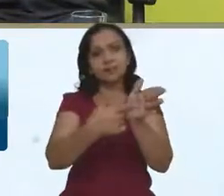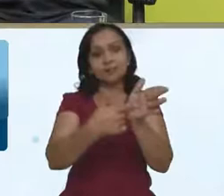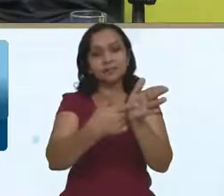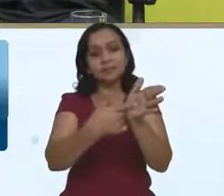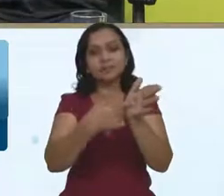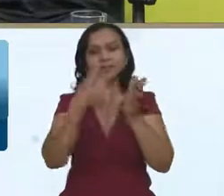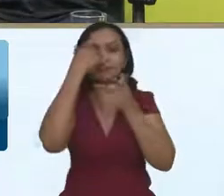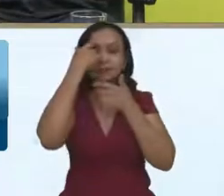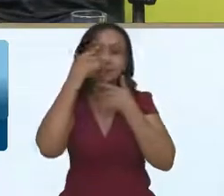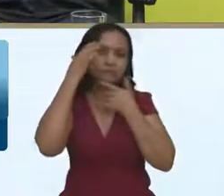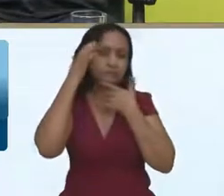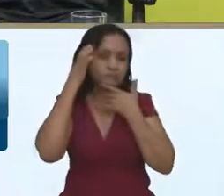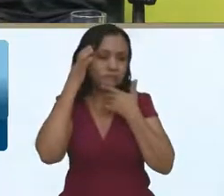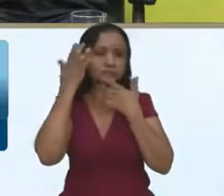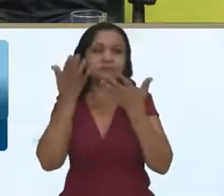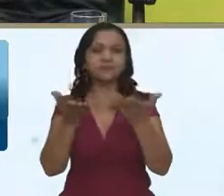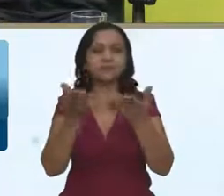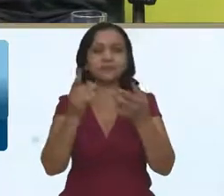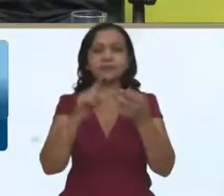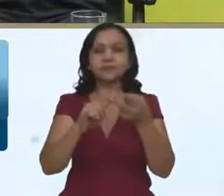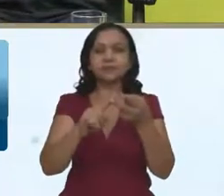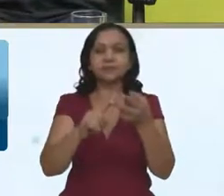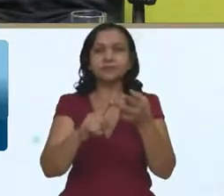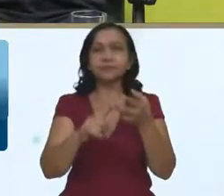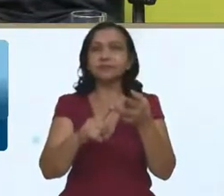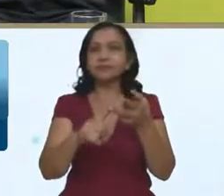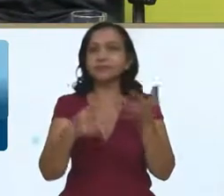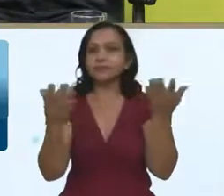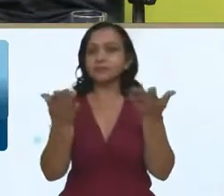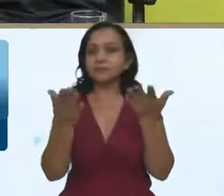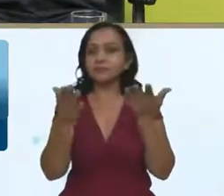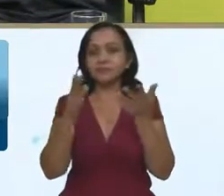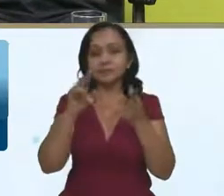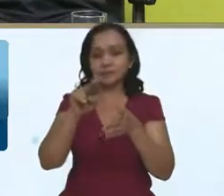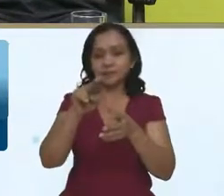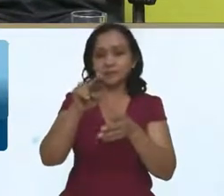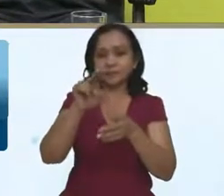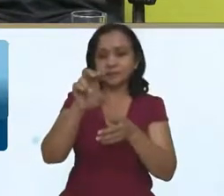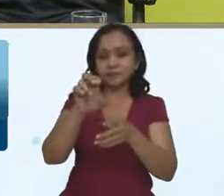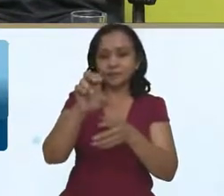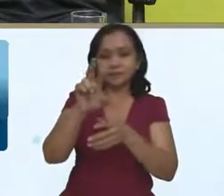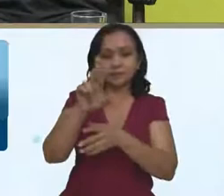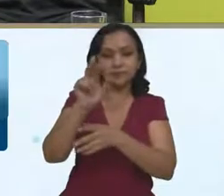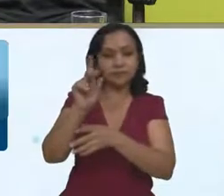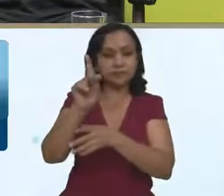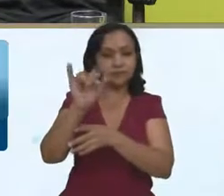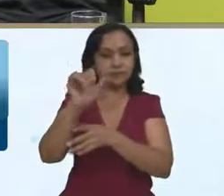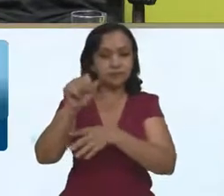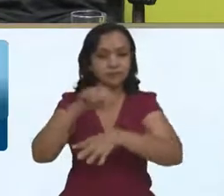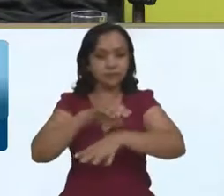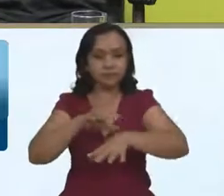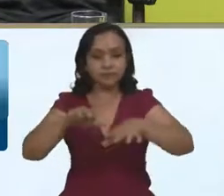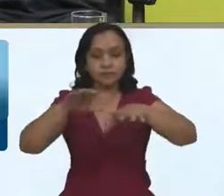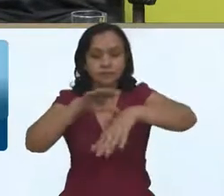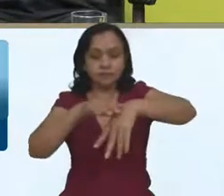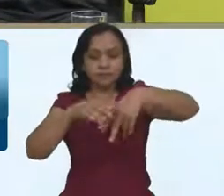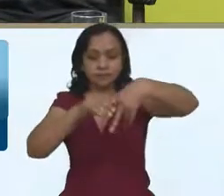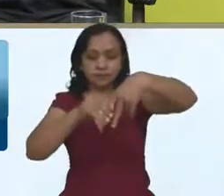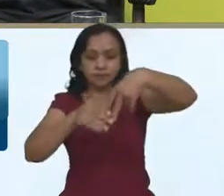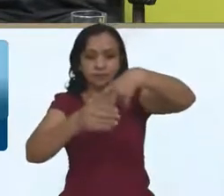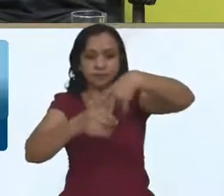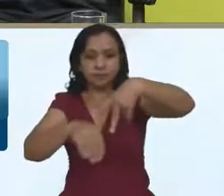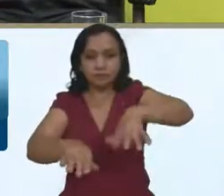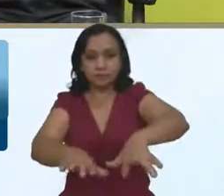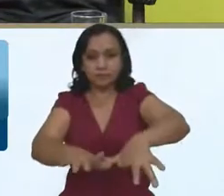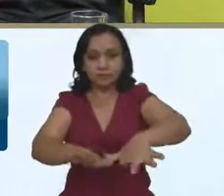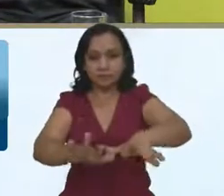parálisis facial, por ejemplo, y de la... Y de las neuropatías que dan en los miembros inferiores. Sí. Por ejemplo, también está